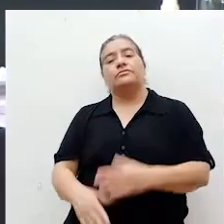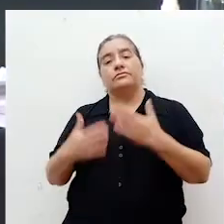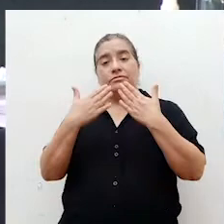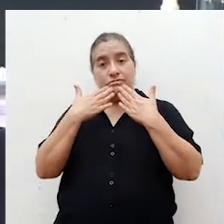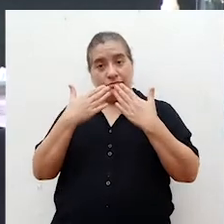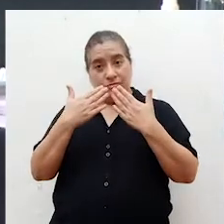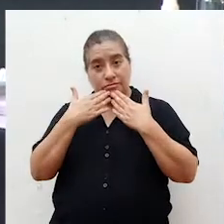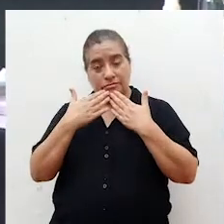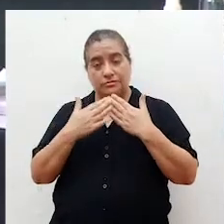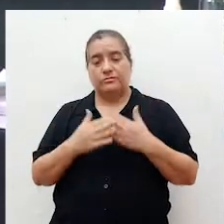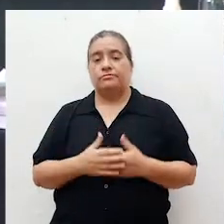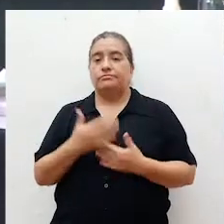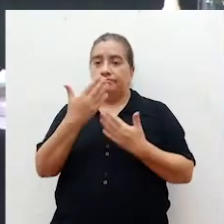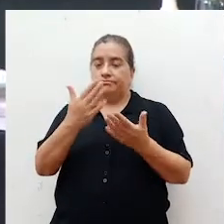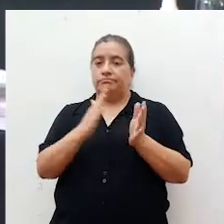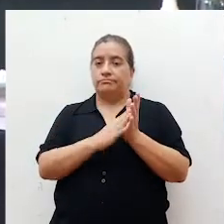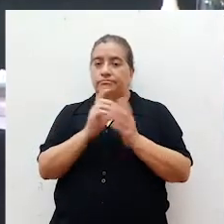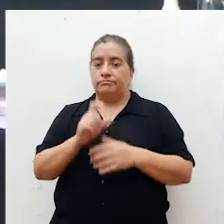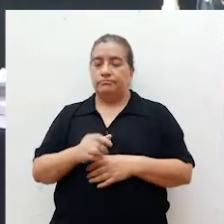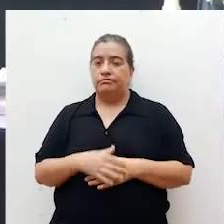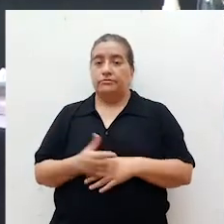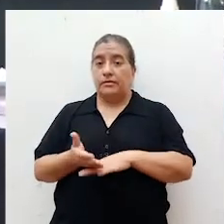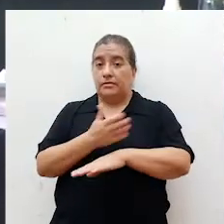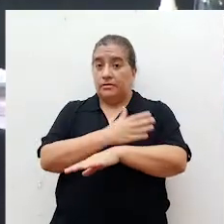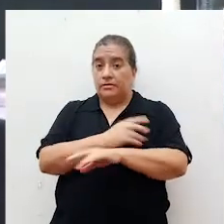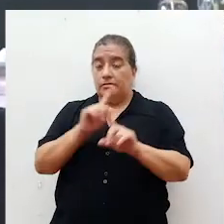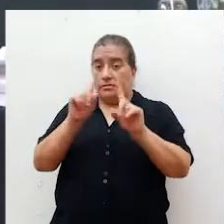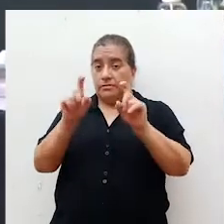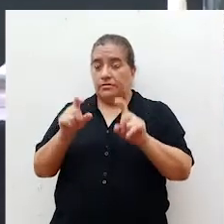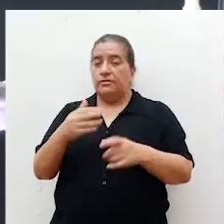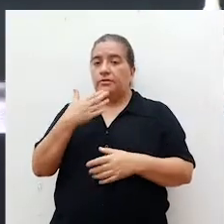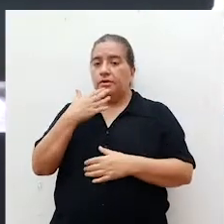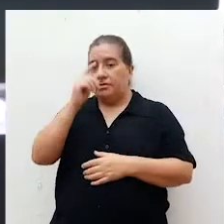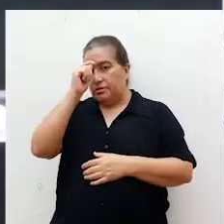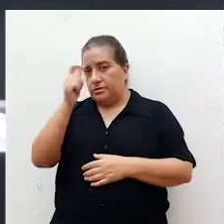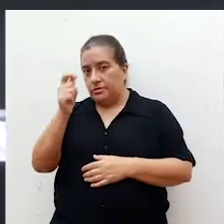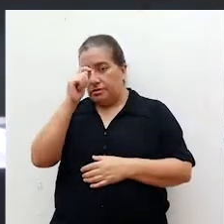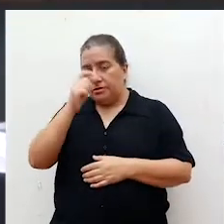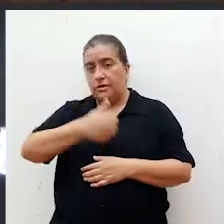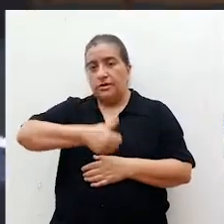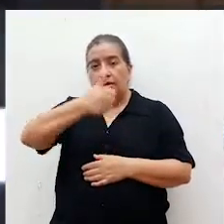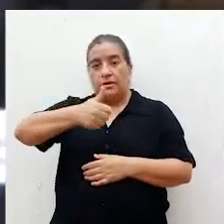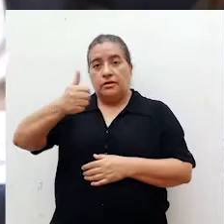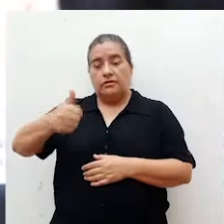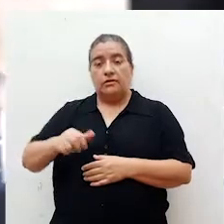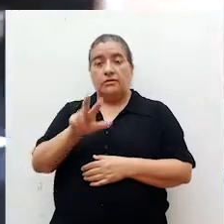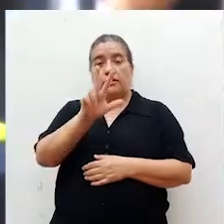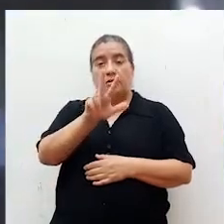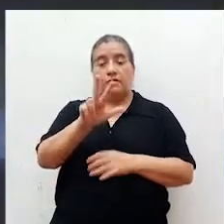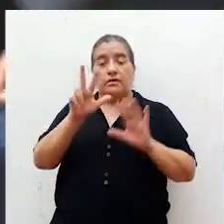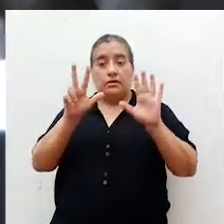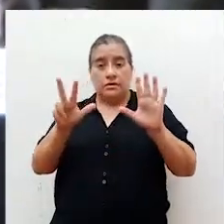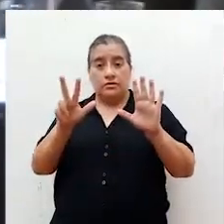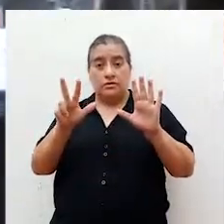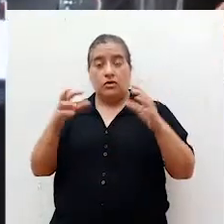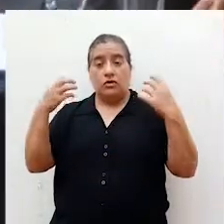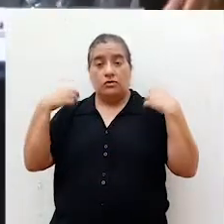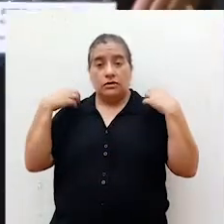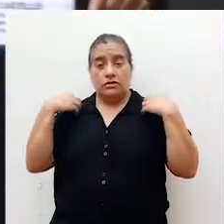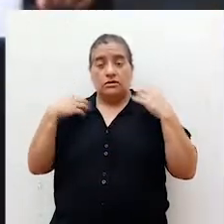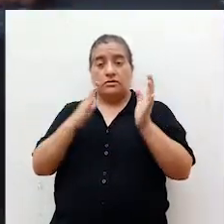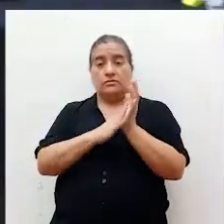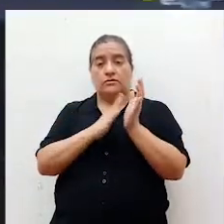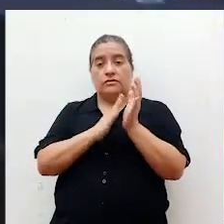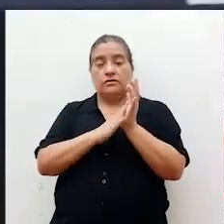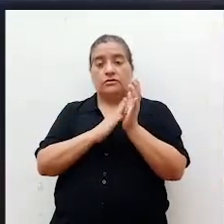Gracias. Gracias, señor defensor. Antes de pasar a las preguntas, quiero saludar la presencia de nuestros jefes